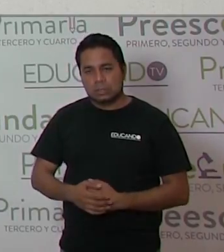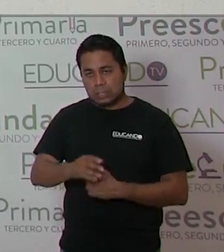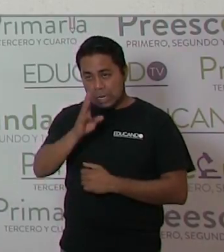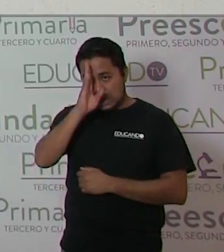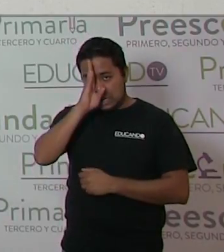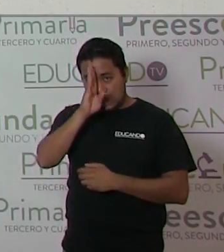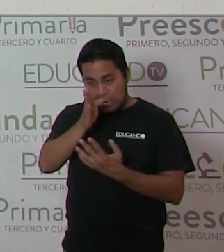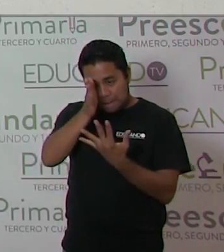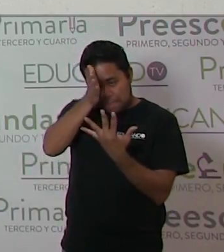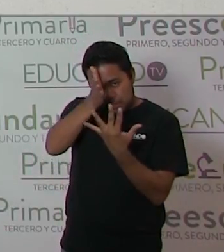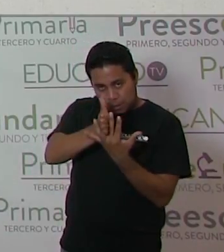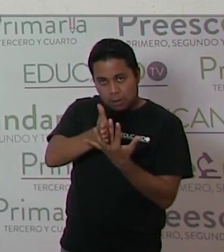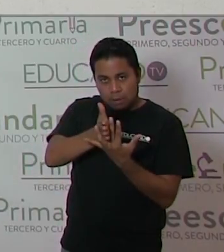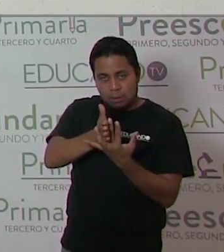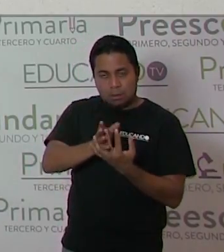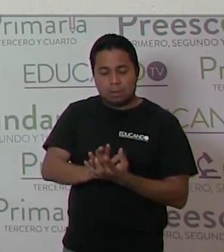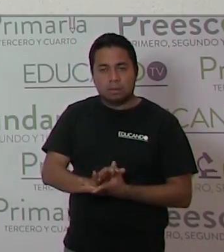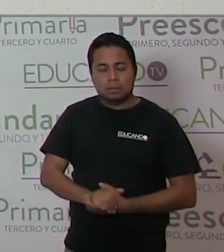la mitad